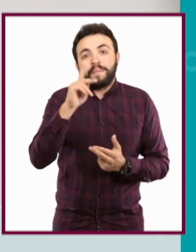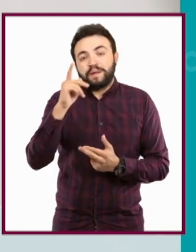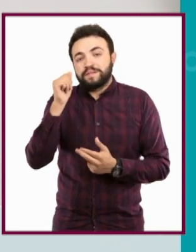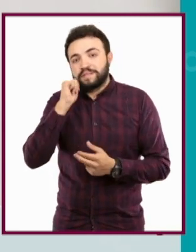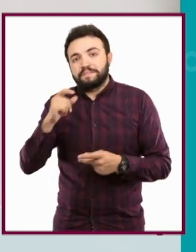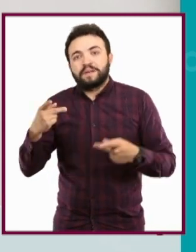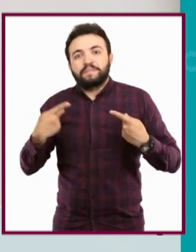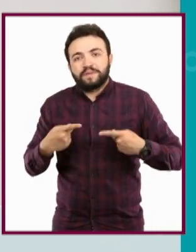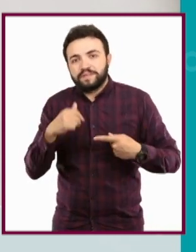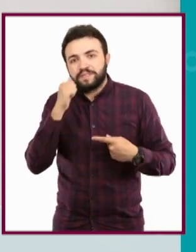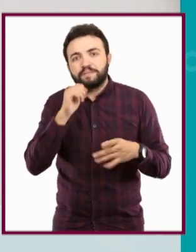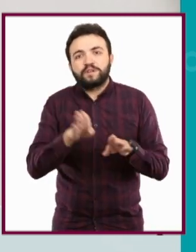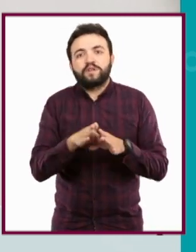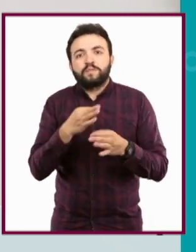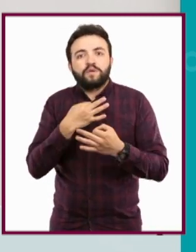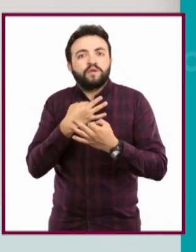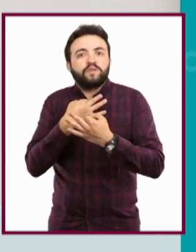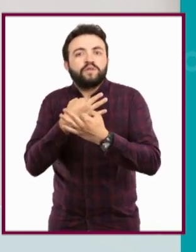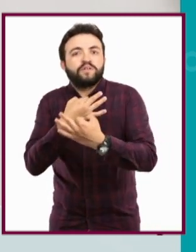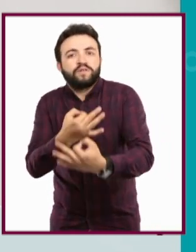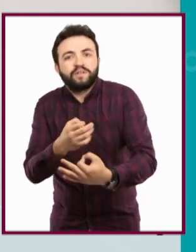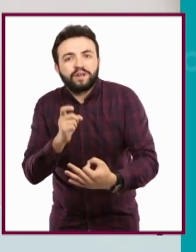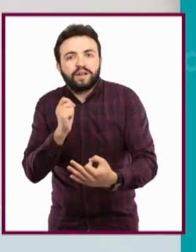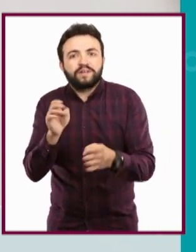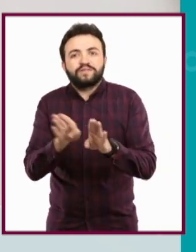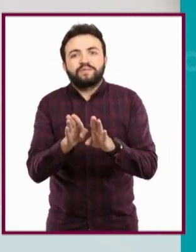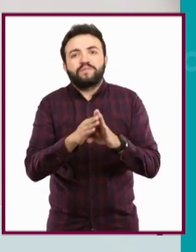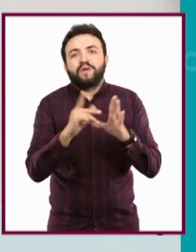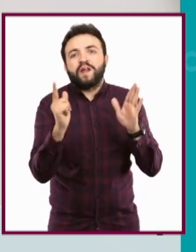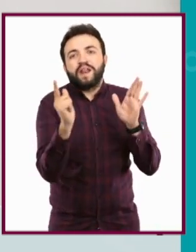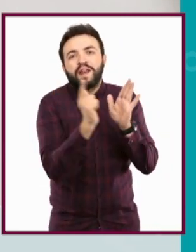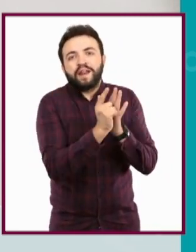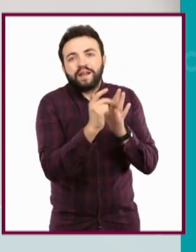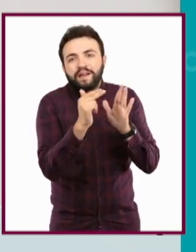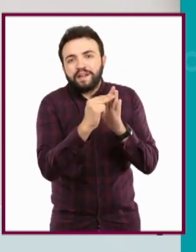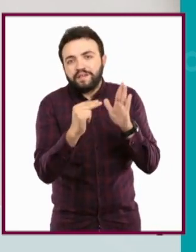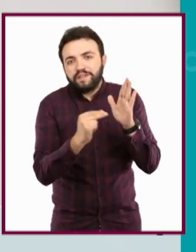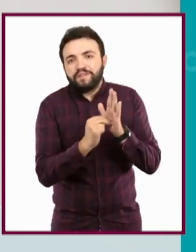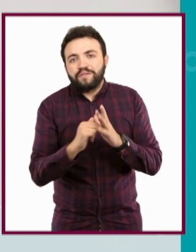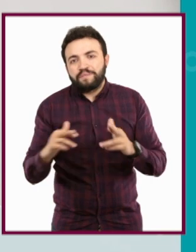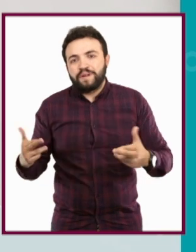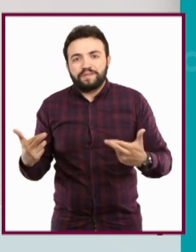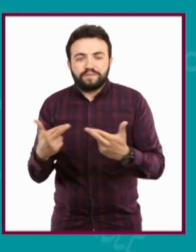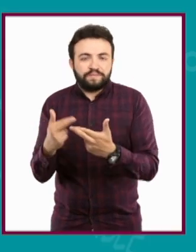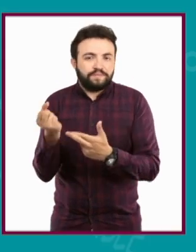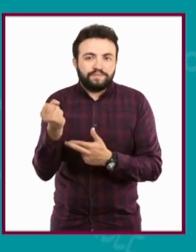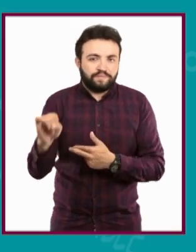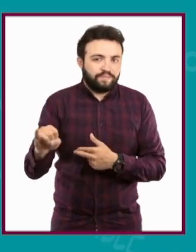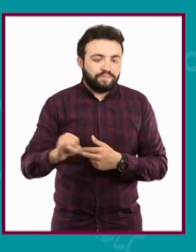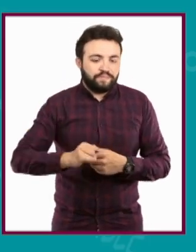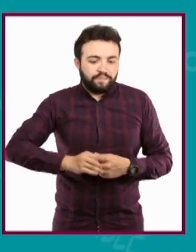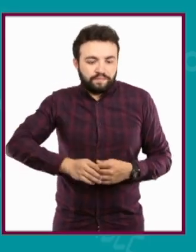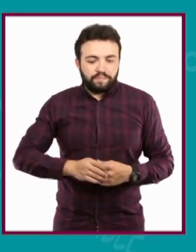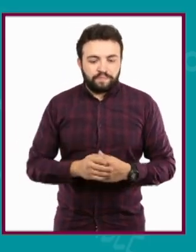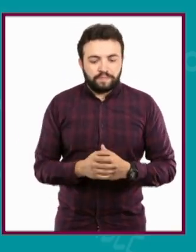se tratan de guiar por un sinnúmero de leyes que ellos mismos se ponen para cumplirla.